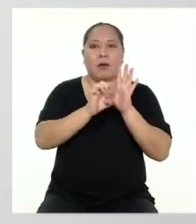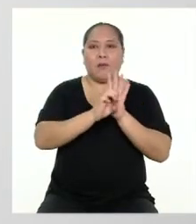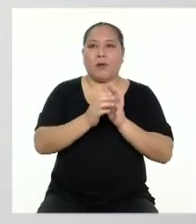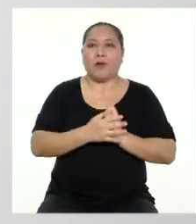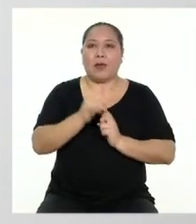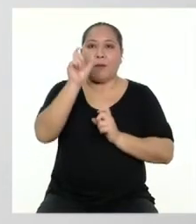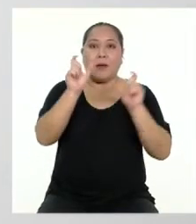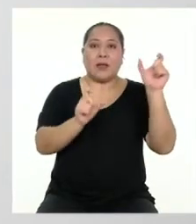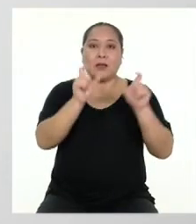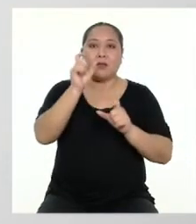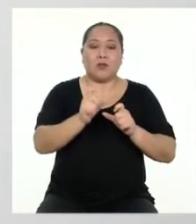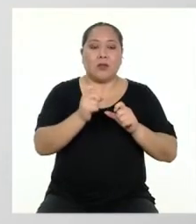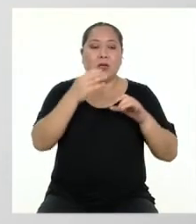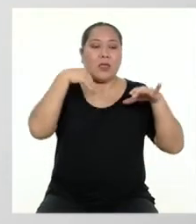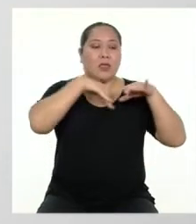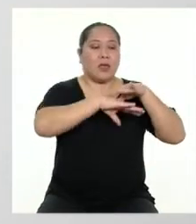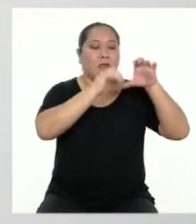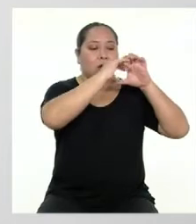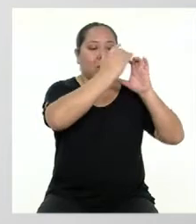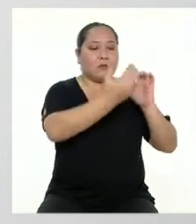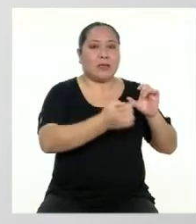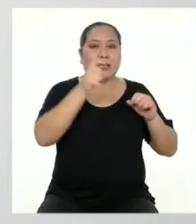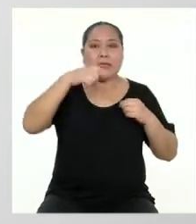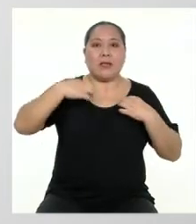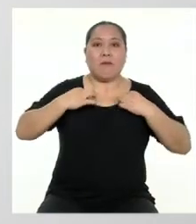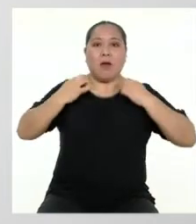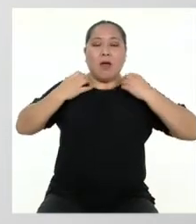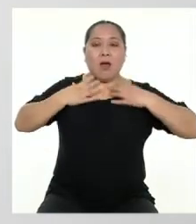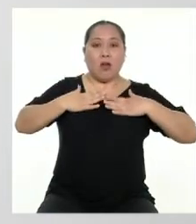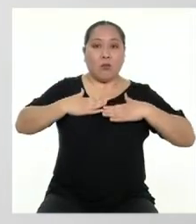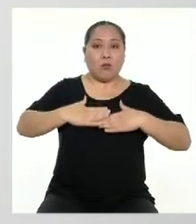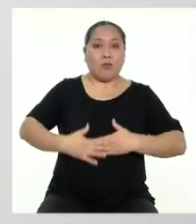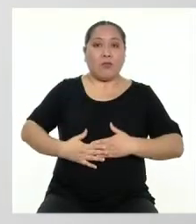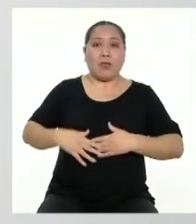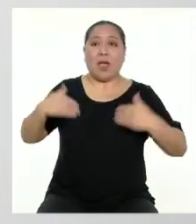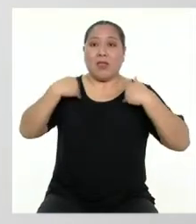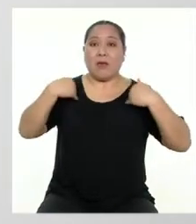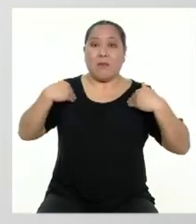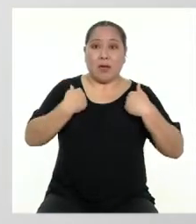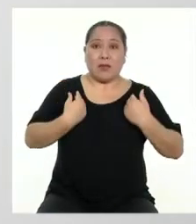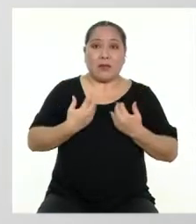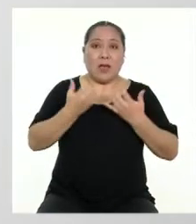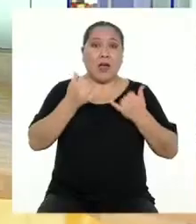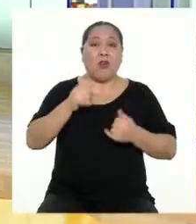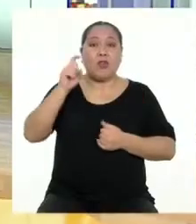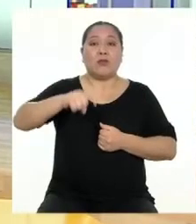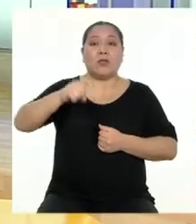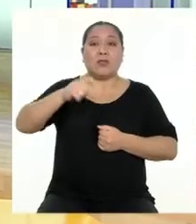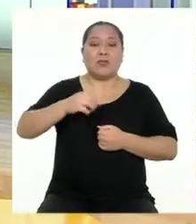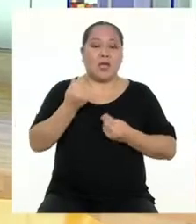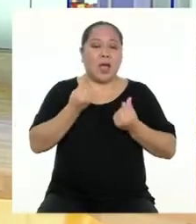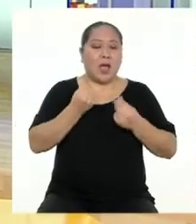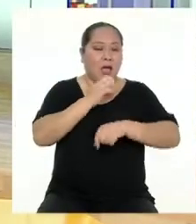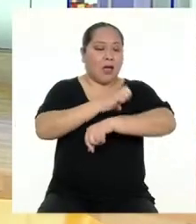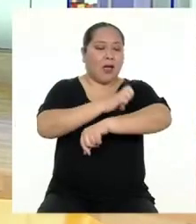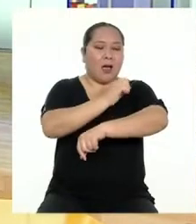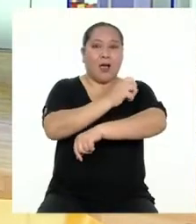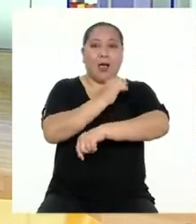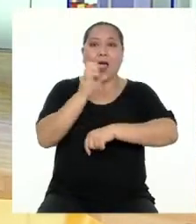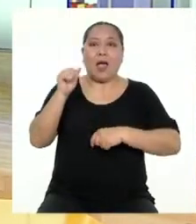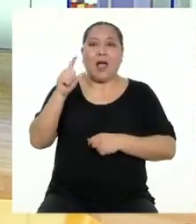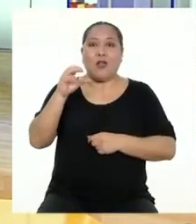ser humano de la caverna necesitaba pieles de animales para hacer su vestimenta, pero ahora solo necesita algodón. ¡Claro! O siendo